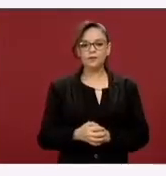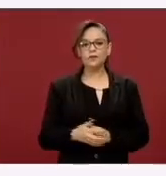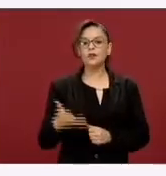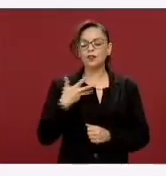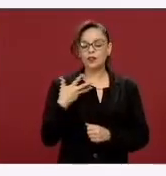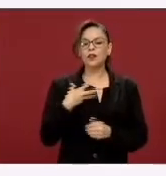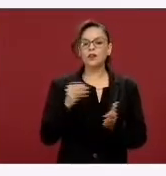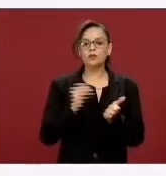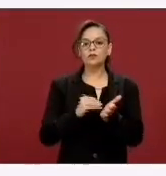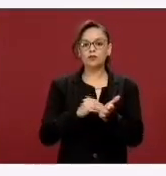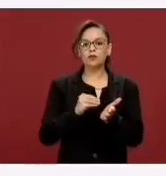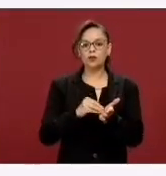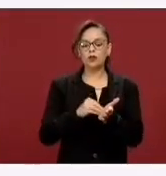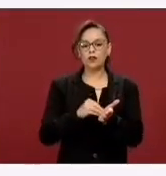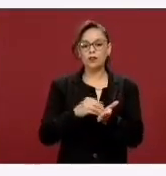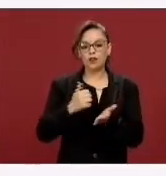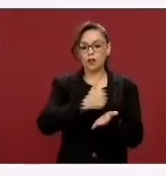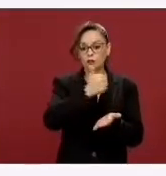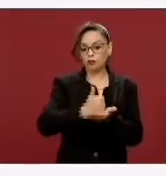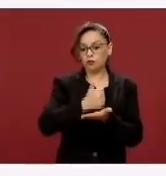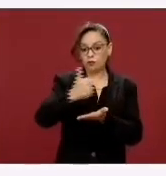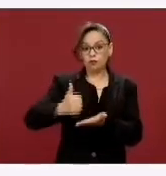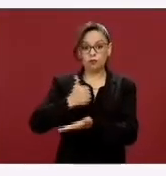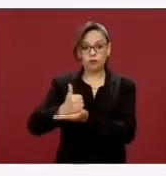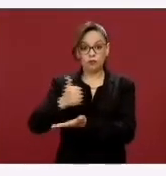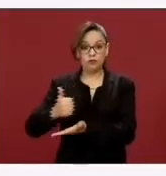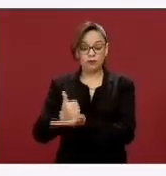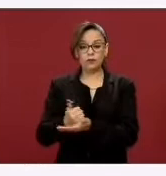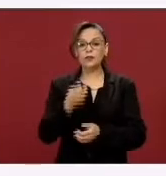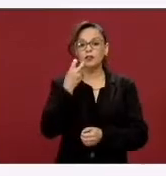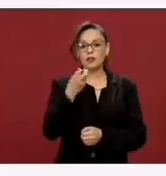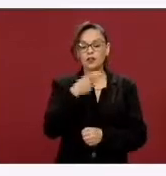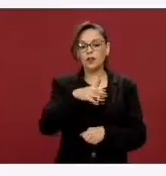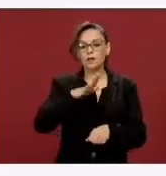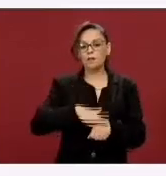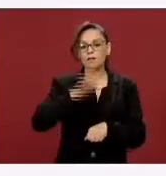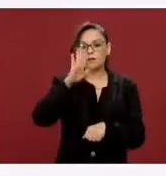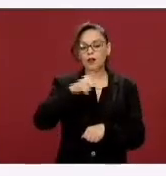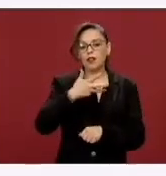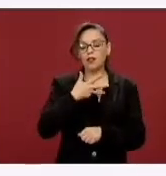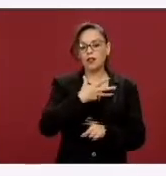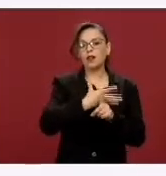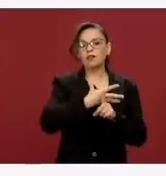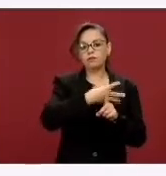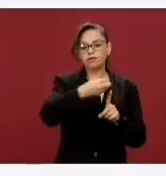las zonas metropolitanas principales como los centros de mayor